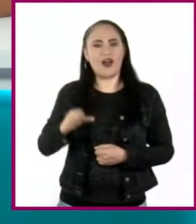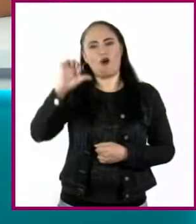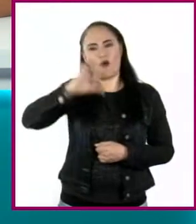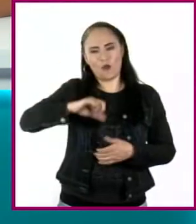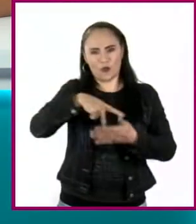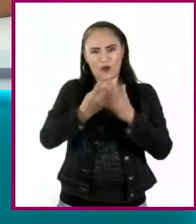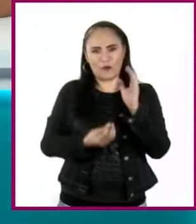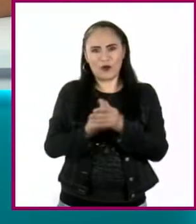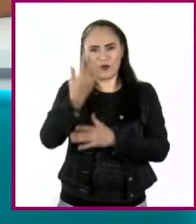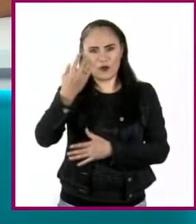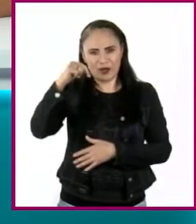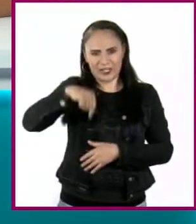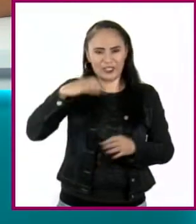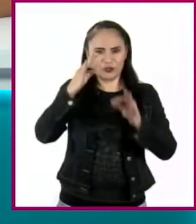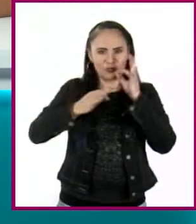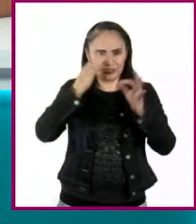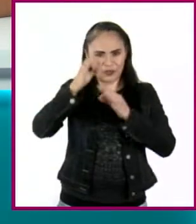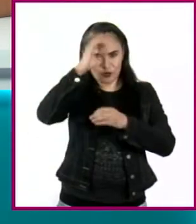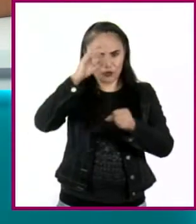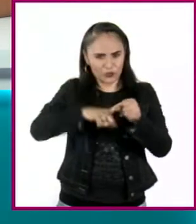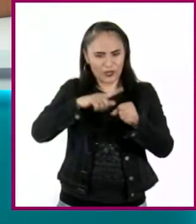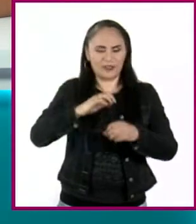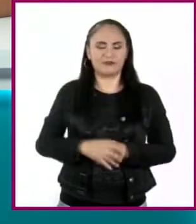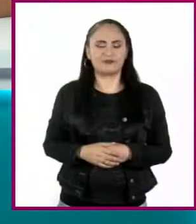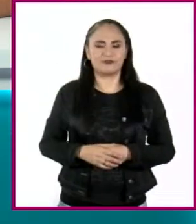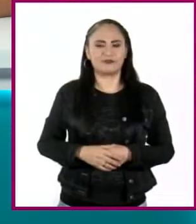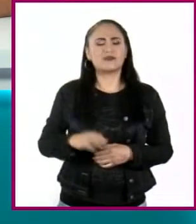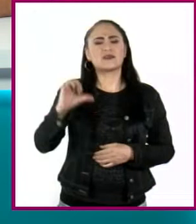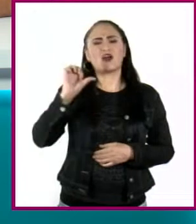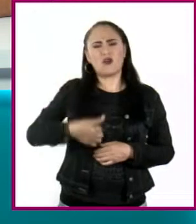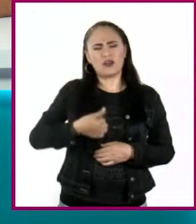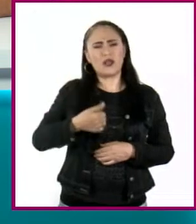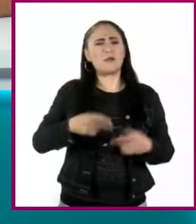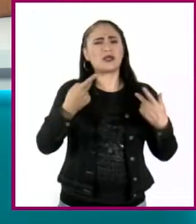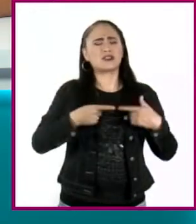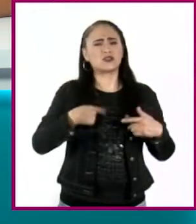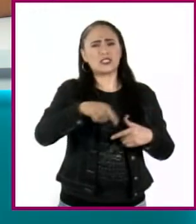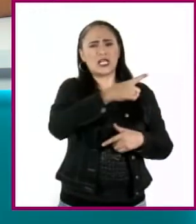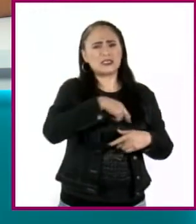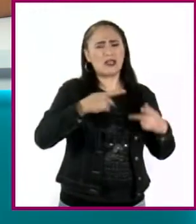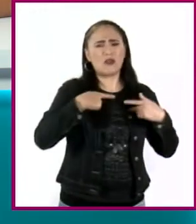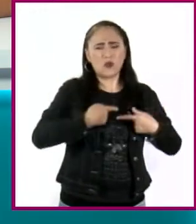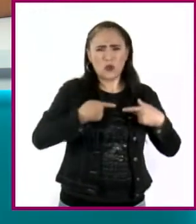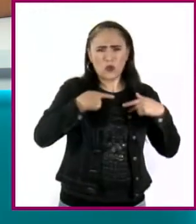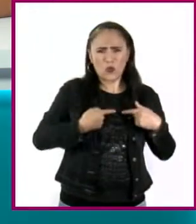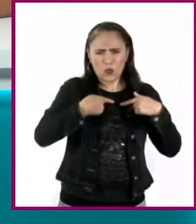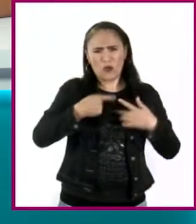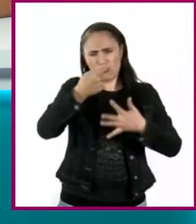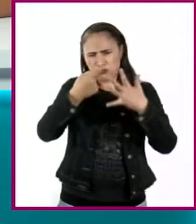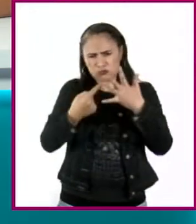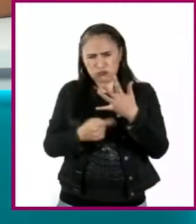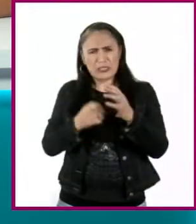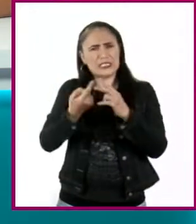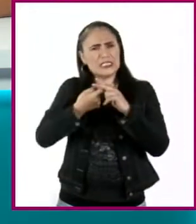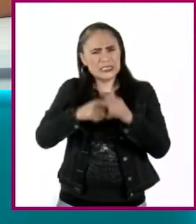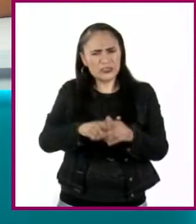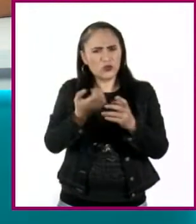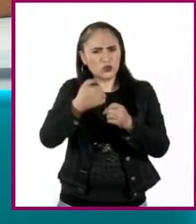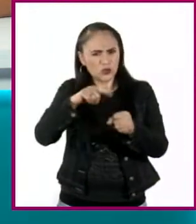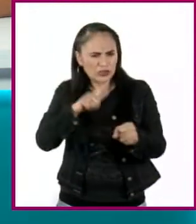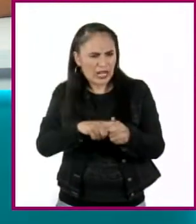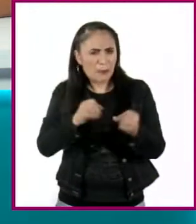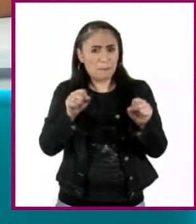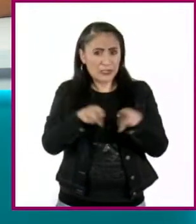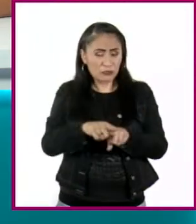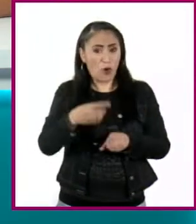de nuestro noticiario cultural. Veremos que la vulnerabilidad es un fenómeno social y nace o se incrementa por la intolerancia,